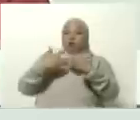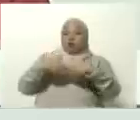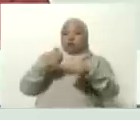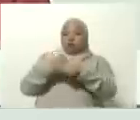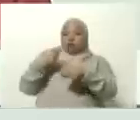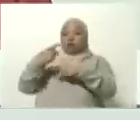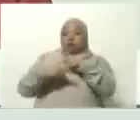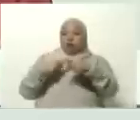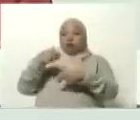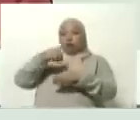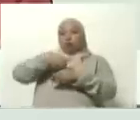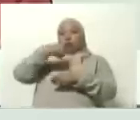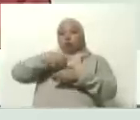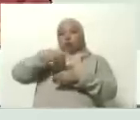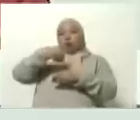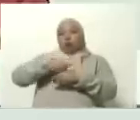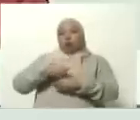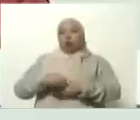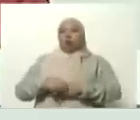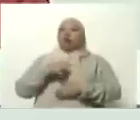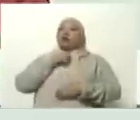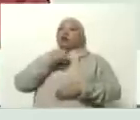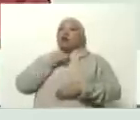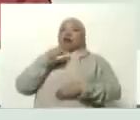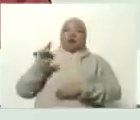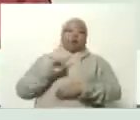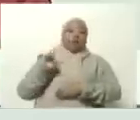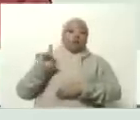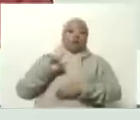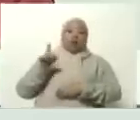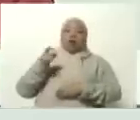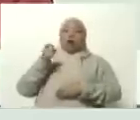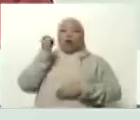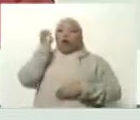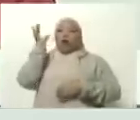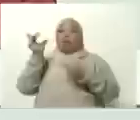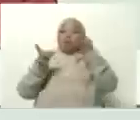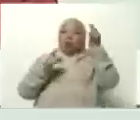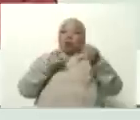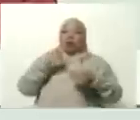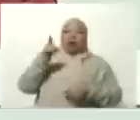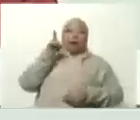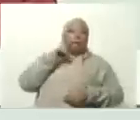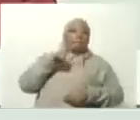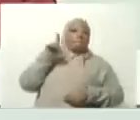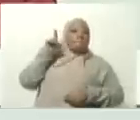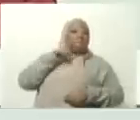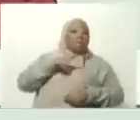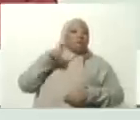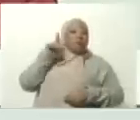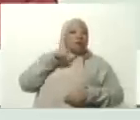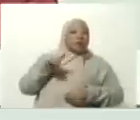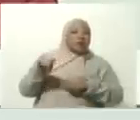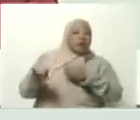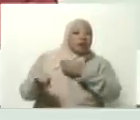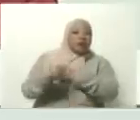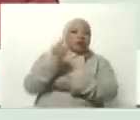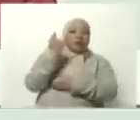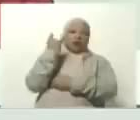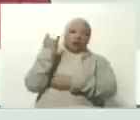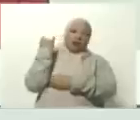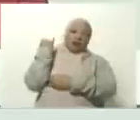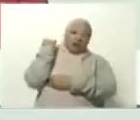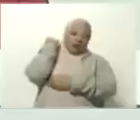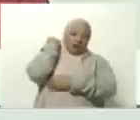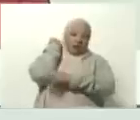Eso no les gusta a algunos, porque ellos prefieren el tarjetón o prefieren la mentira, la trampa, pues,